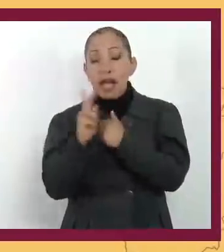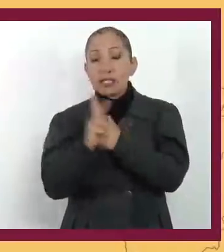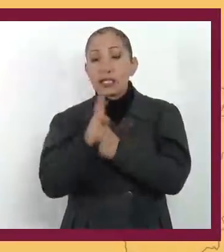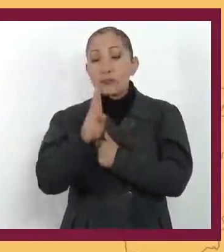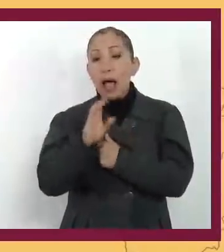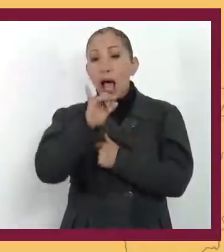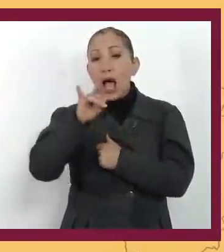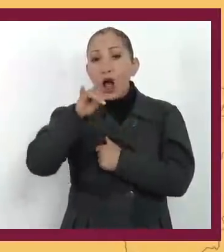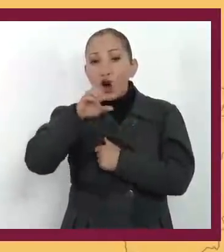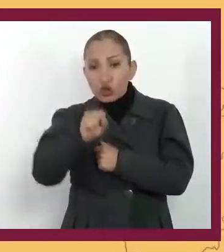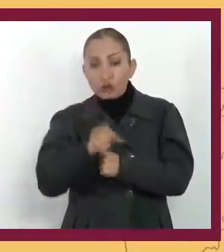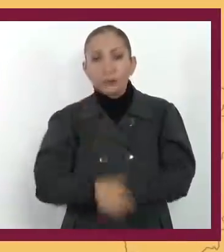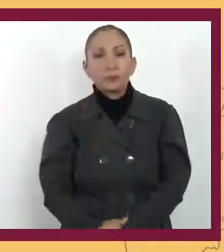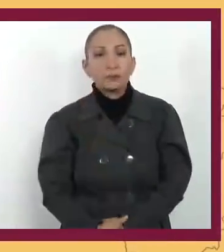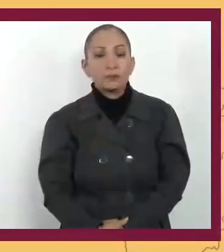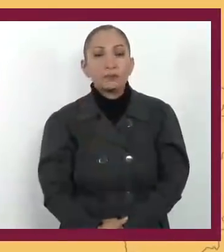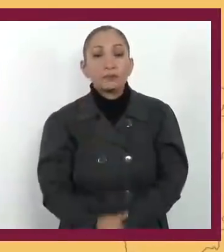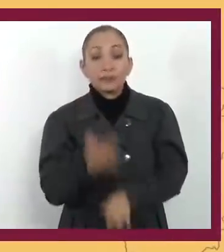Países Bajos.